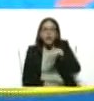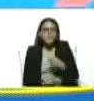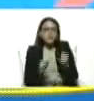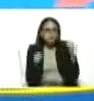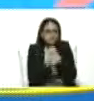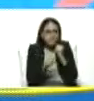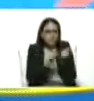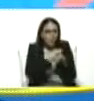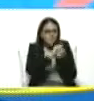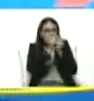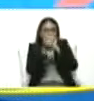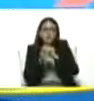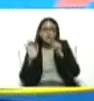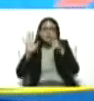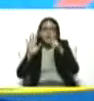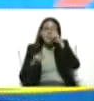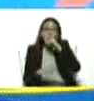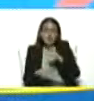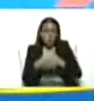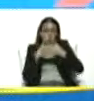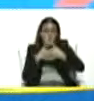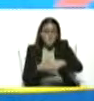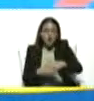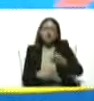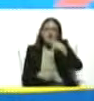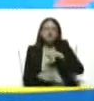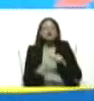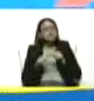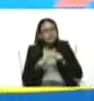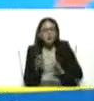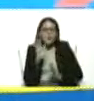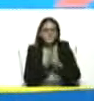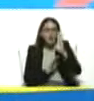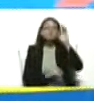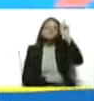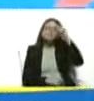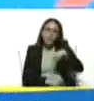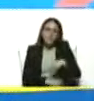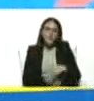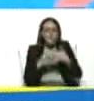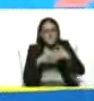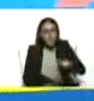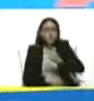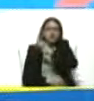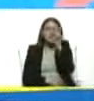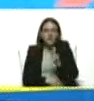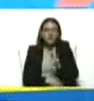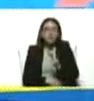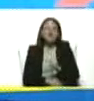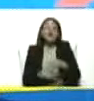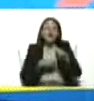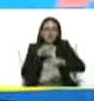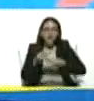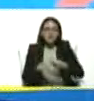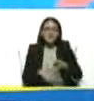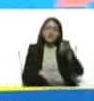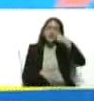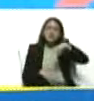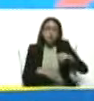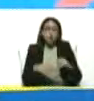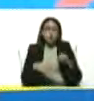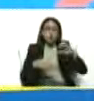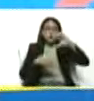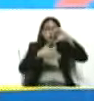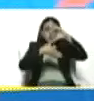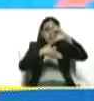por venir. Anótenlo, anótenlo. Venezuela se convertirá en el asombro económico productivo